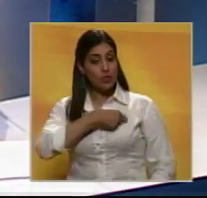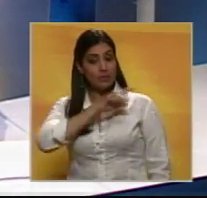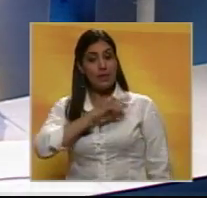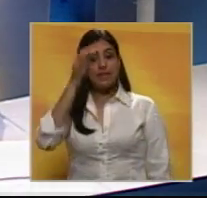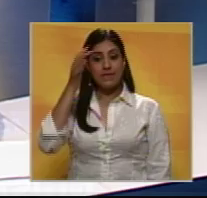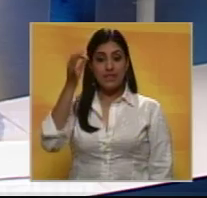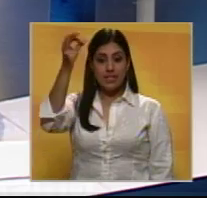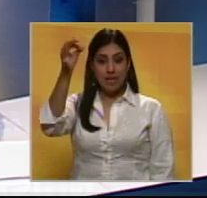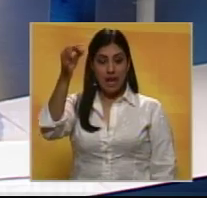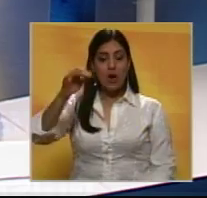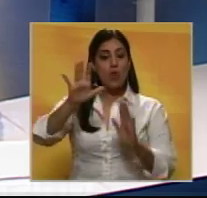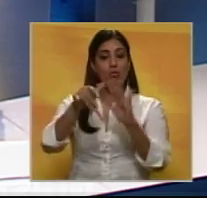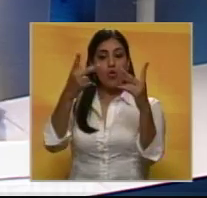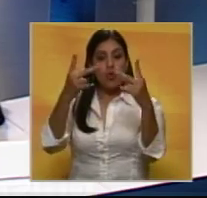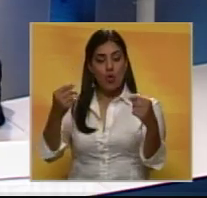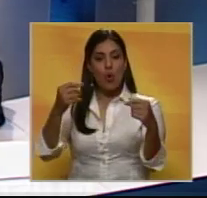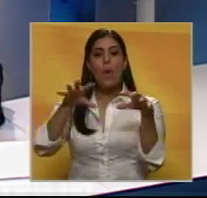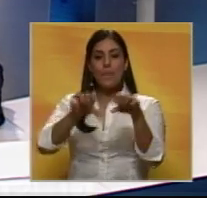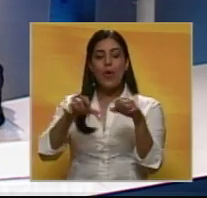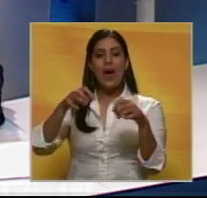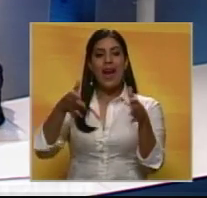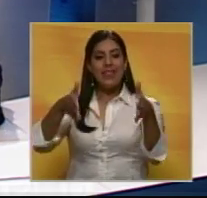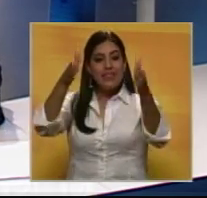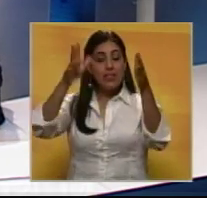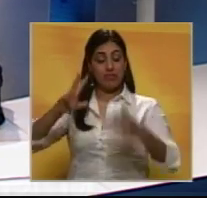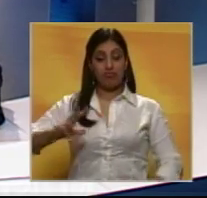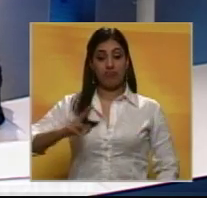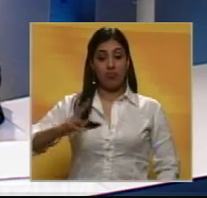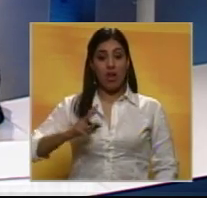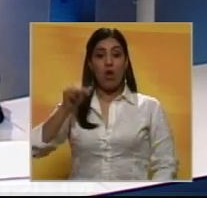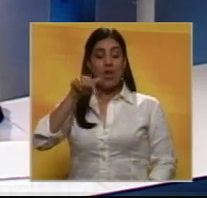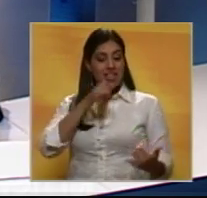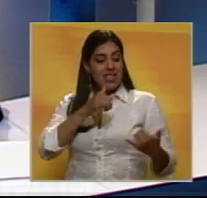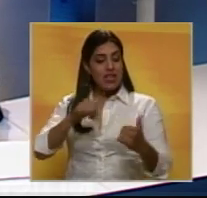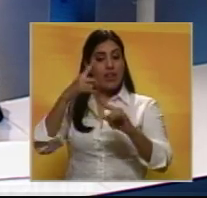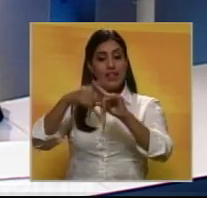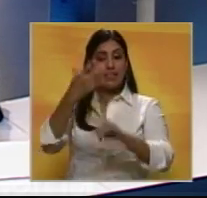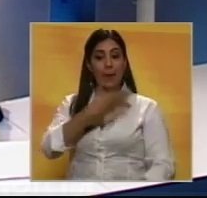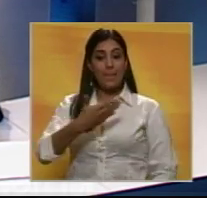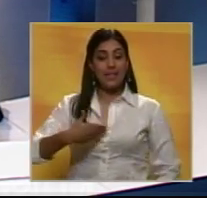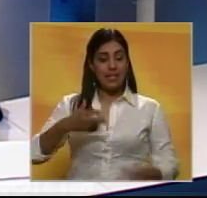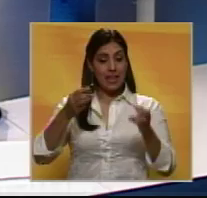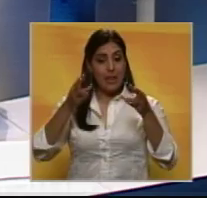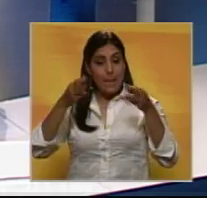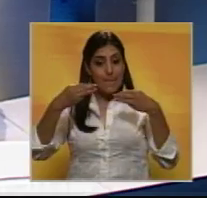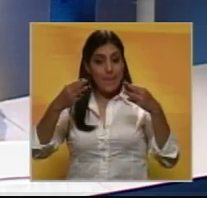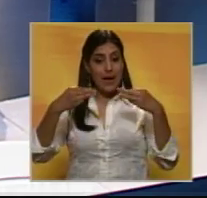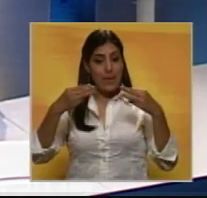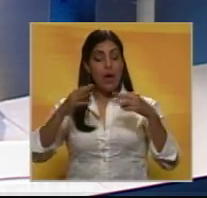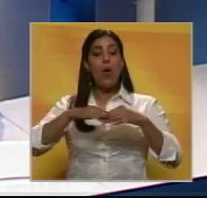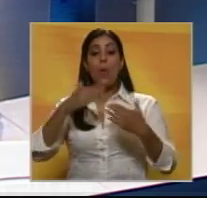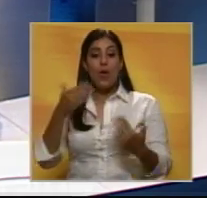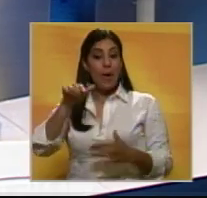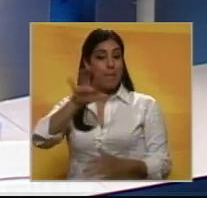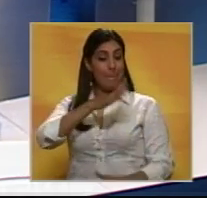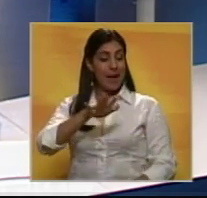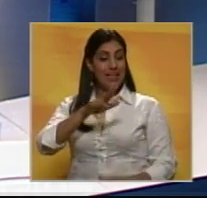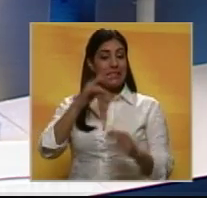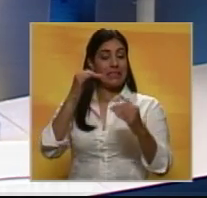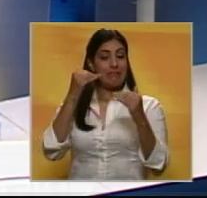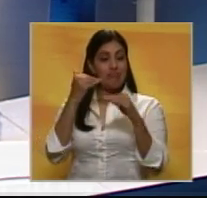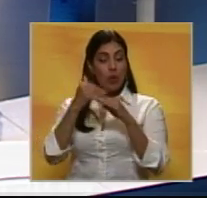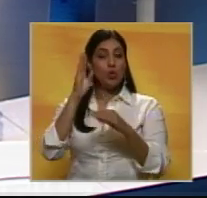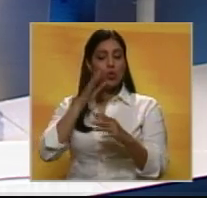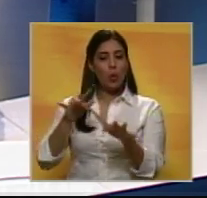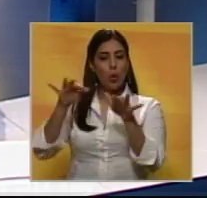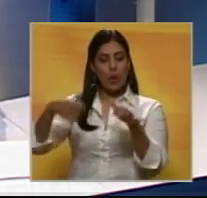la Fiscalía Anticorrupción embargó un apartamento de lujo a uno de los hijos del expresidente de Panamá, Ricardo Martinelli, por su presunta relación con